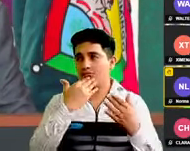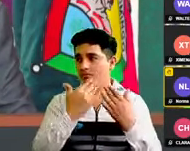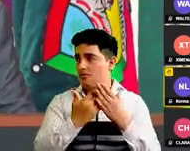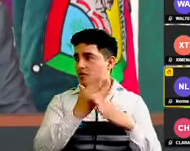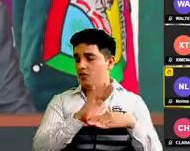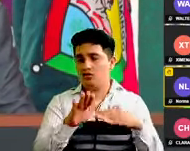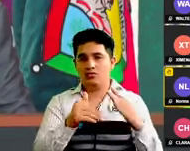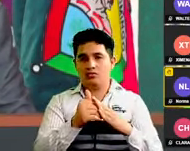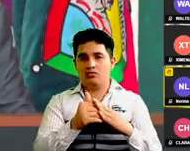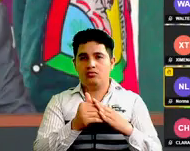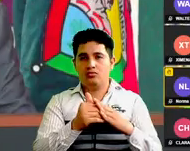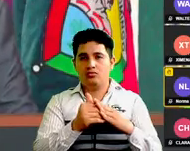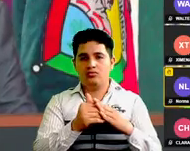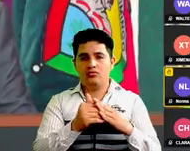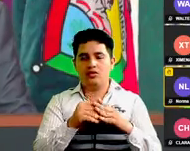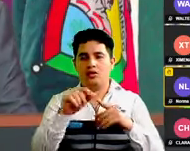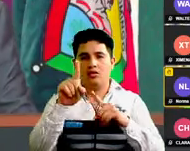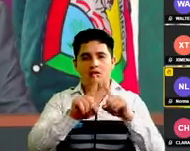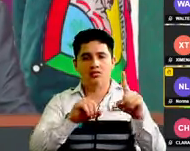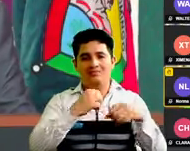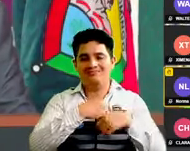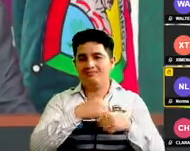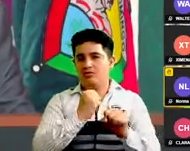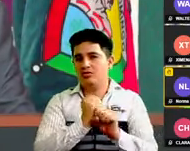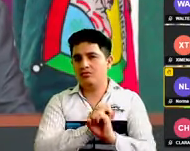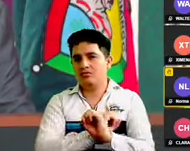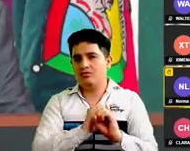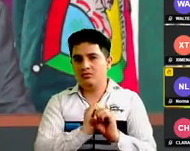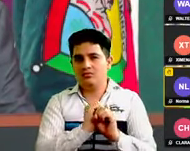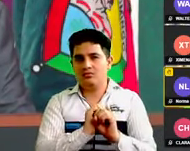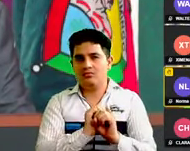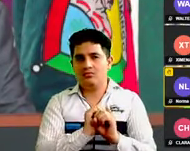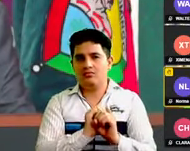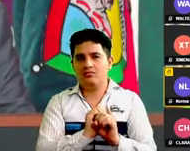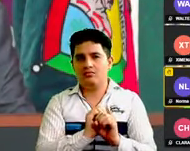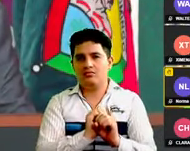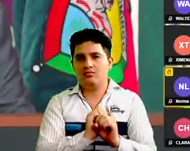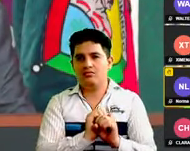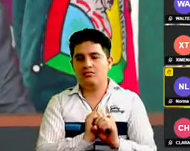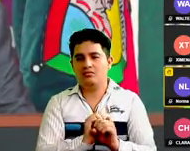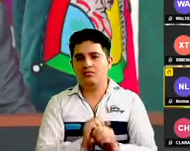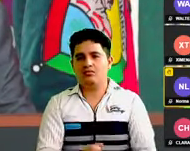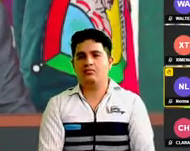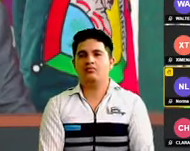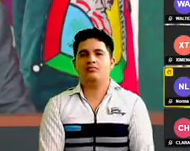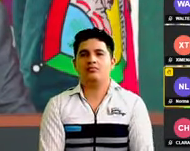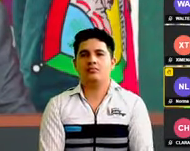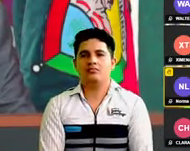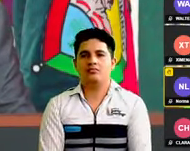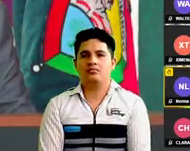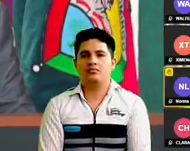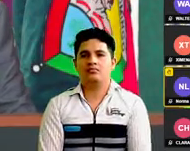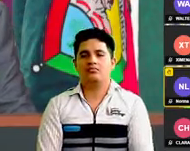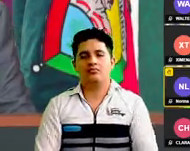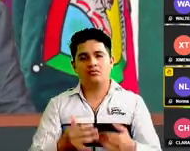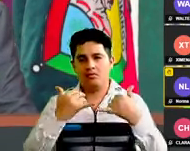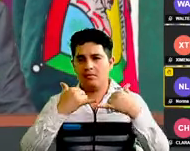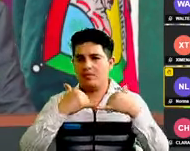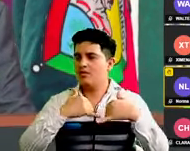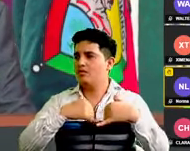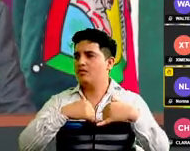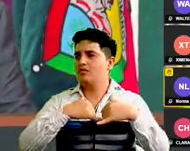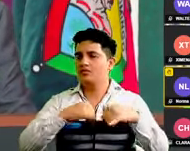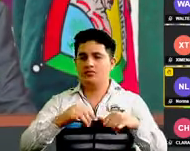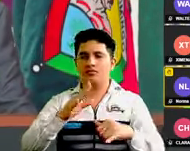hicieron y algunos por lo que no pudieron hacer ya, pues. Pero esa es la oportunidad que da la vida y vamos a seguir adelante. Aspiro que después, si